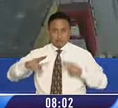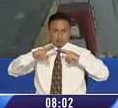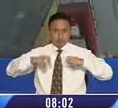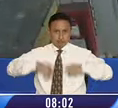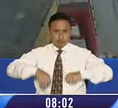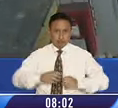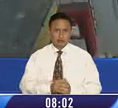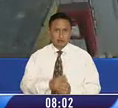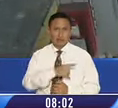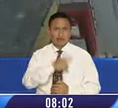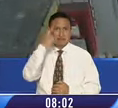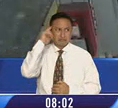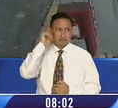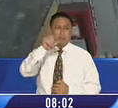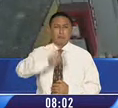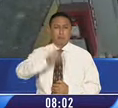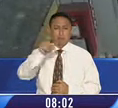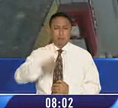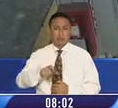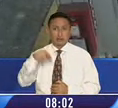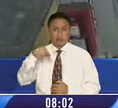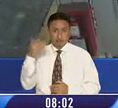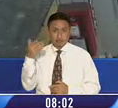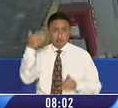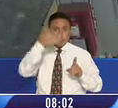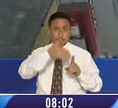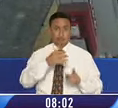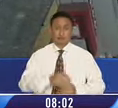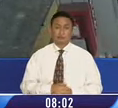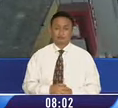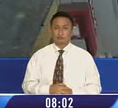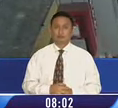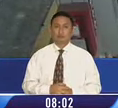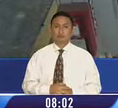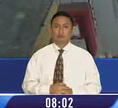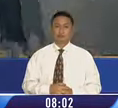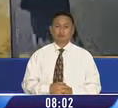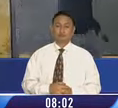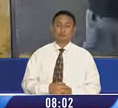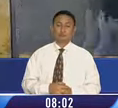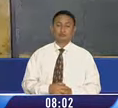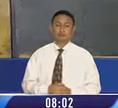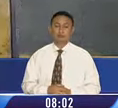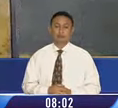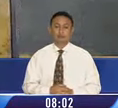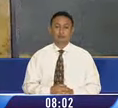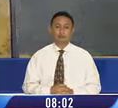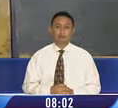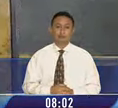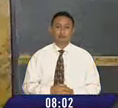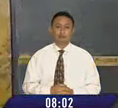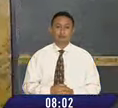descarta que más personas podrían estar implicadas. Informó Ismenia Solorzano.